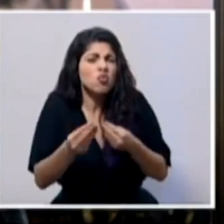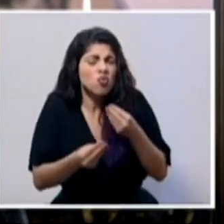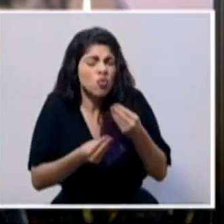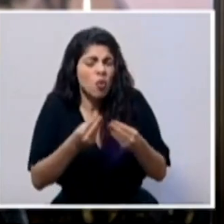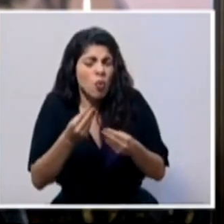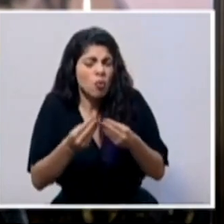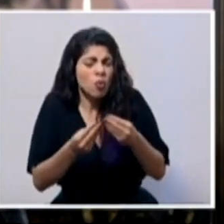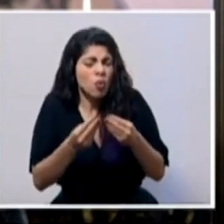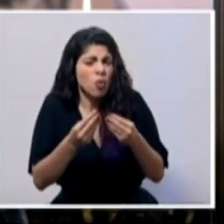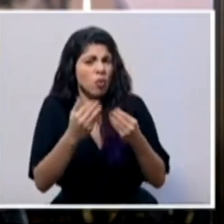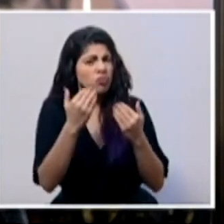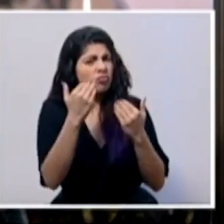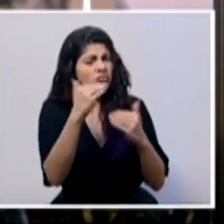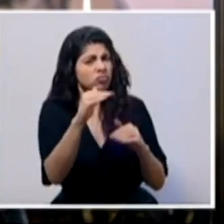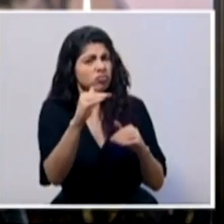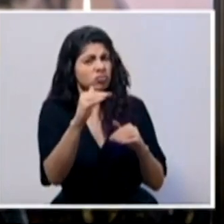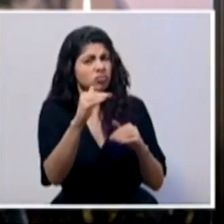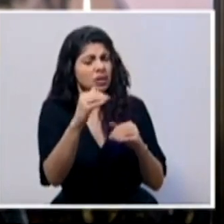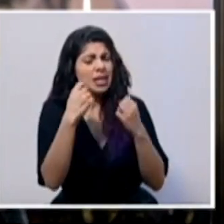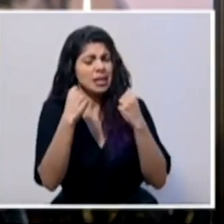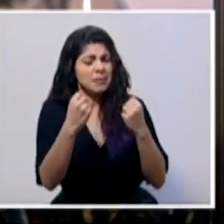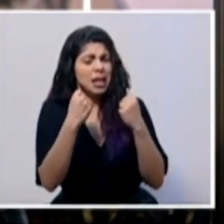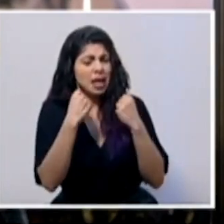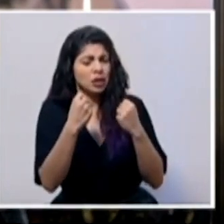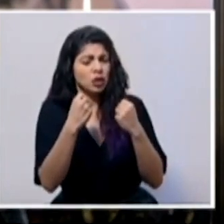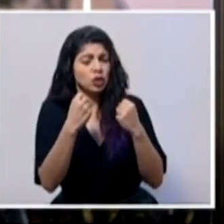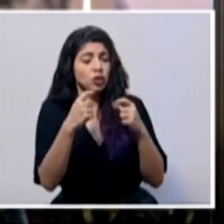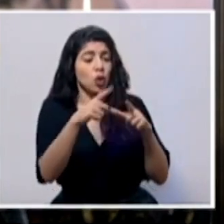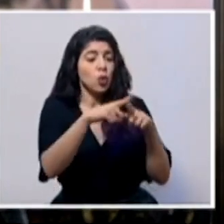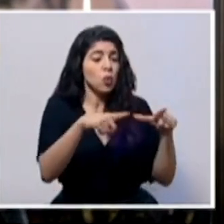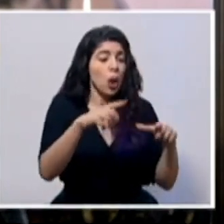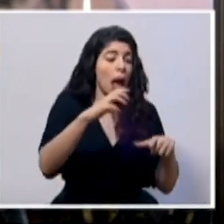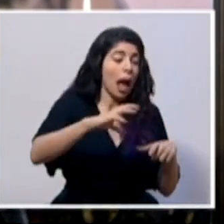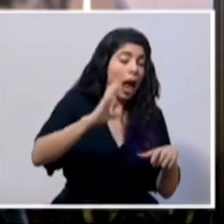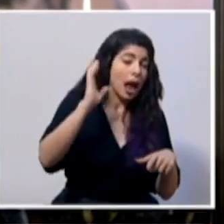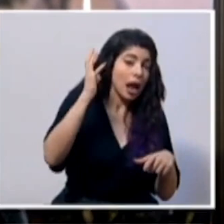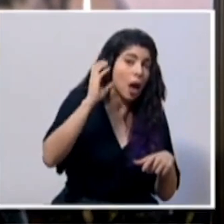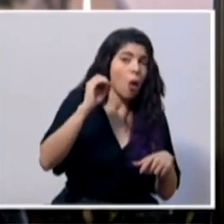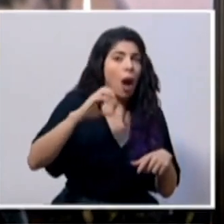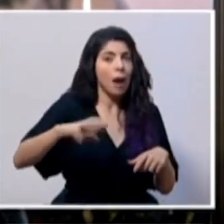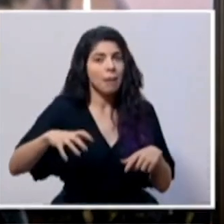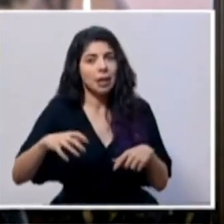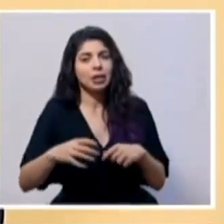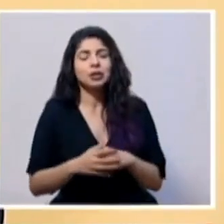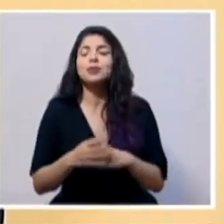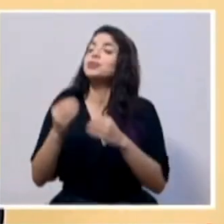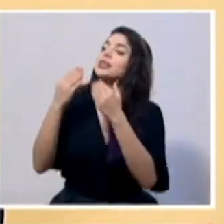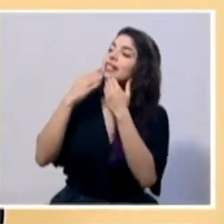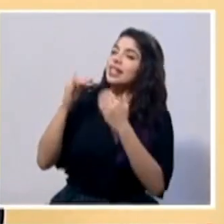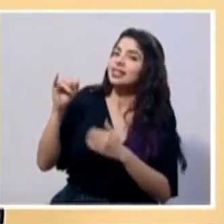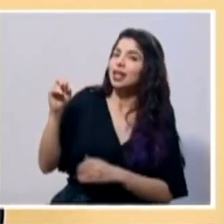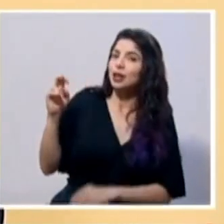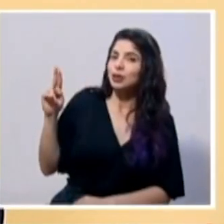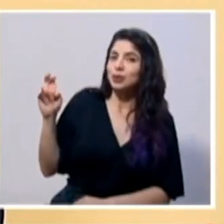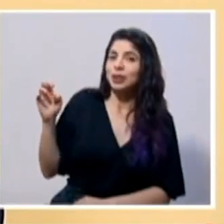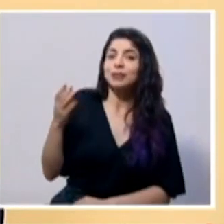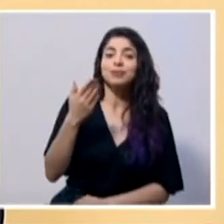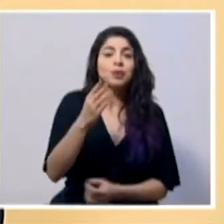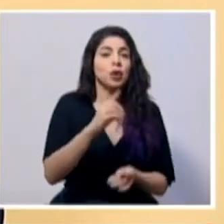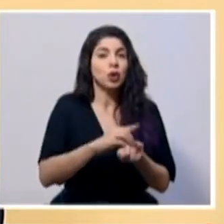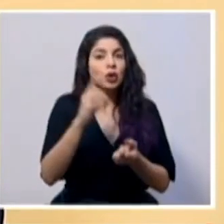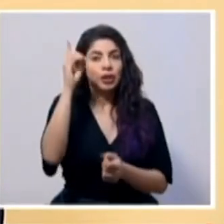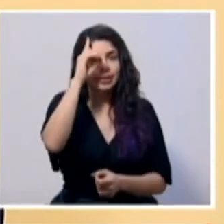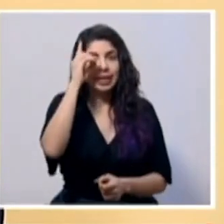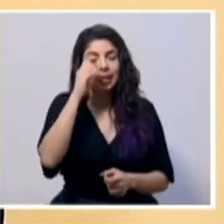la restricción para... los gimnasios, tanto en zonas amarillas como en zonas naranjas. Muchas gracias. Muchas gracias, Josué. Doctor Salas.